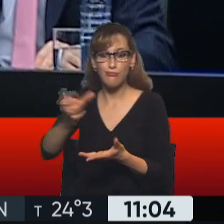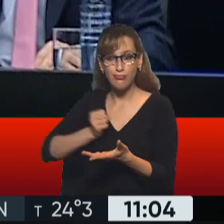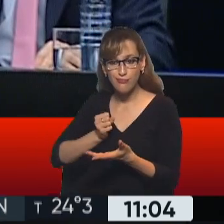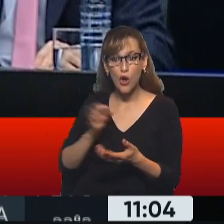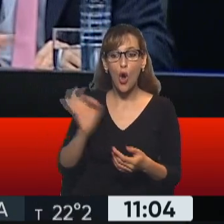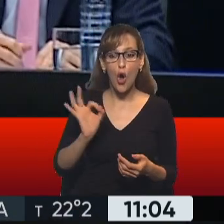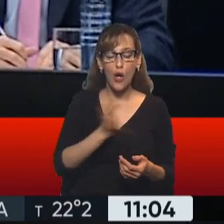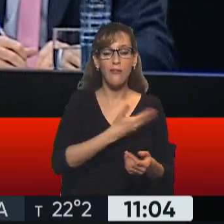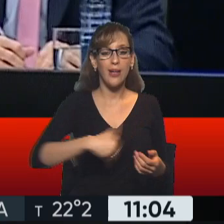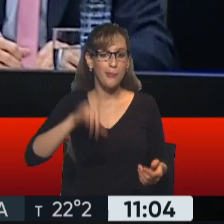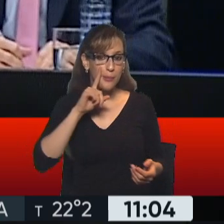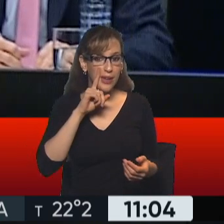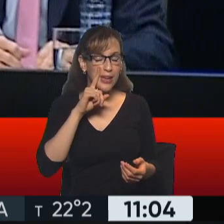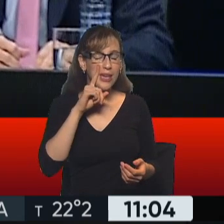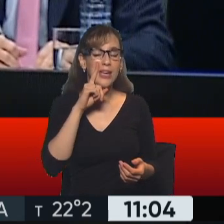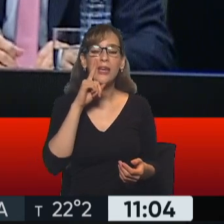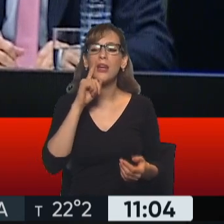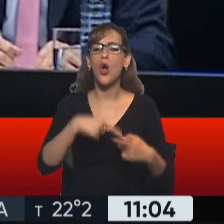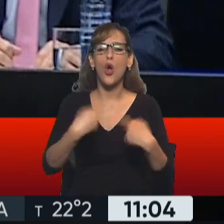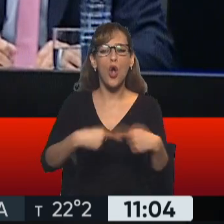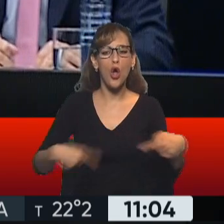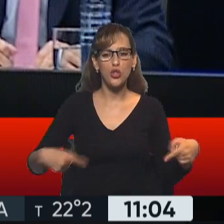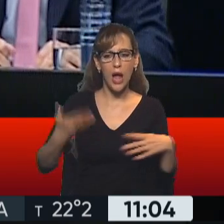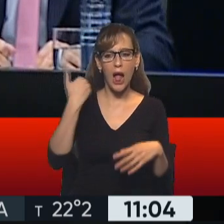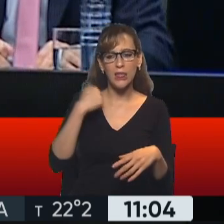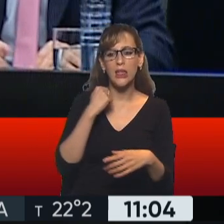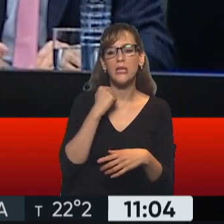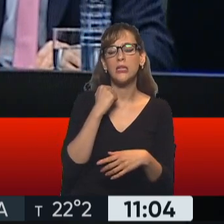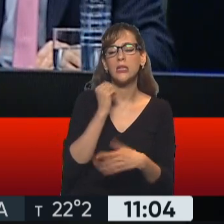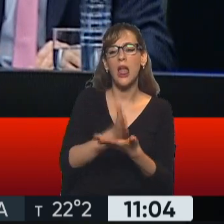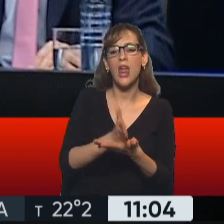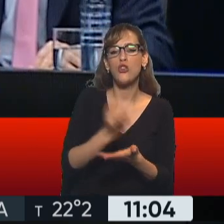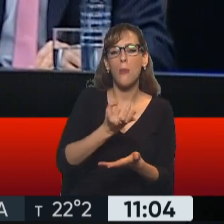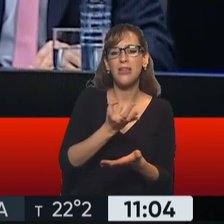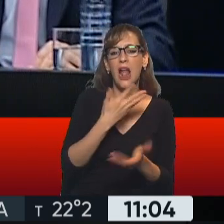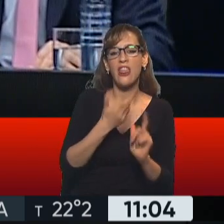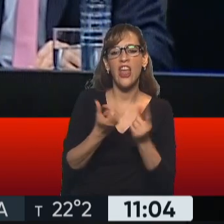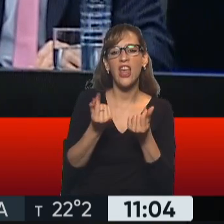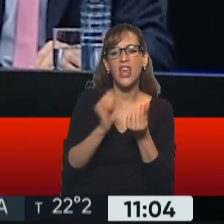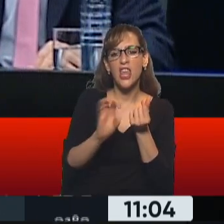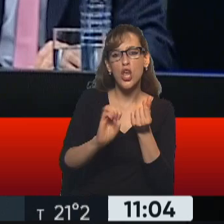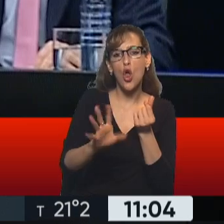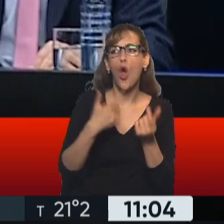nos va a devolver todo lo utilizado con los derechos especiales de giro? ¿Y